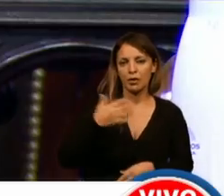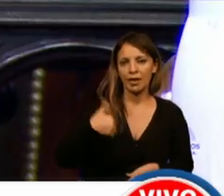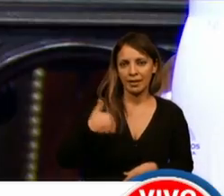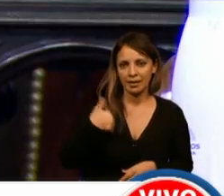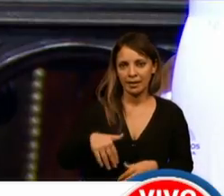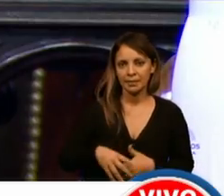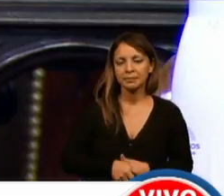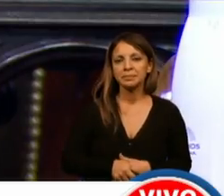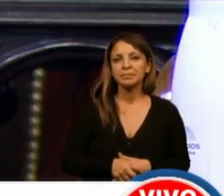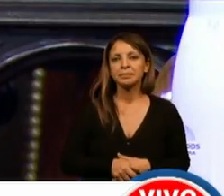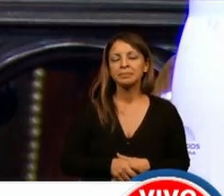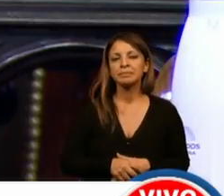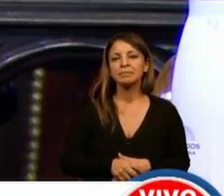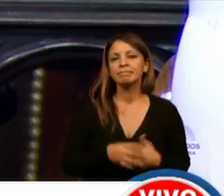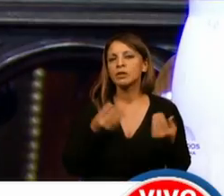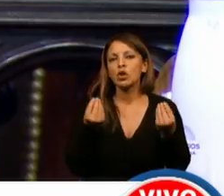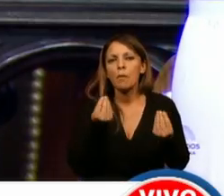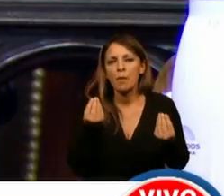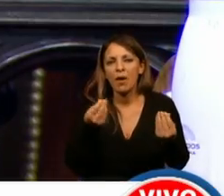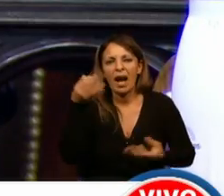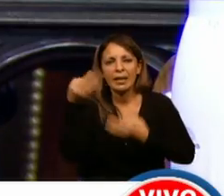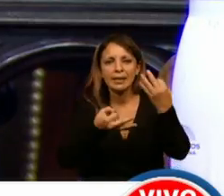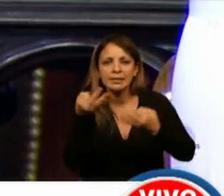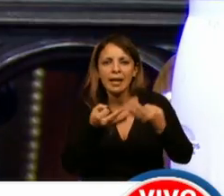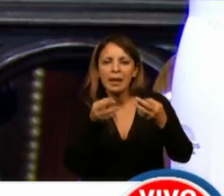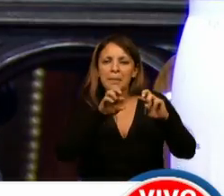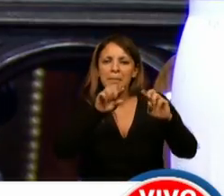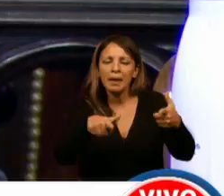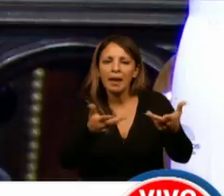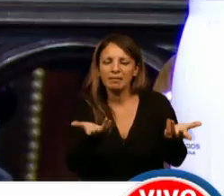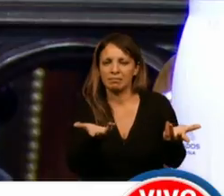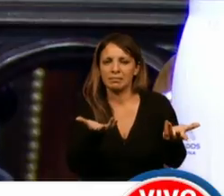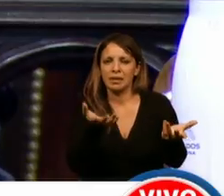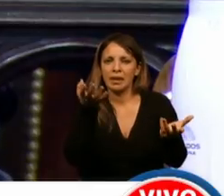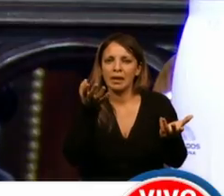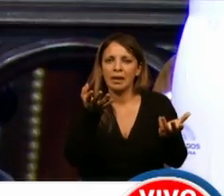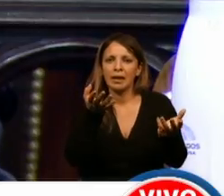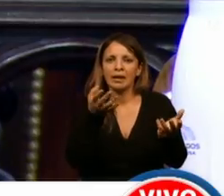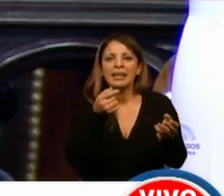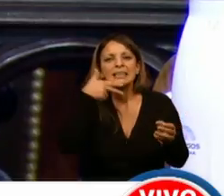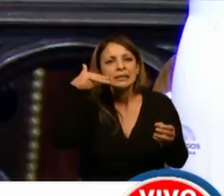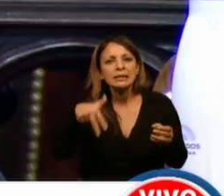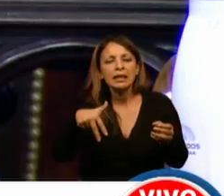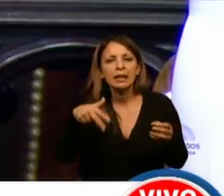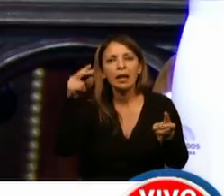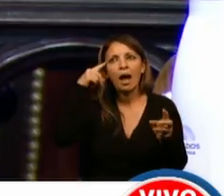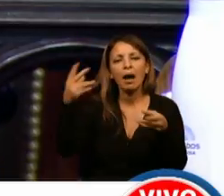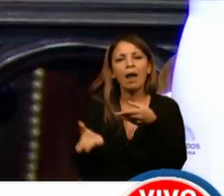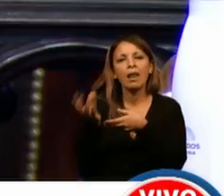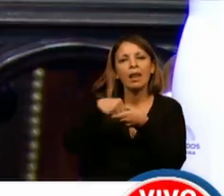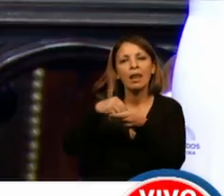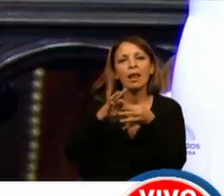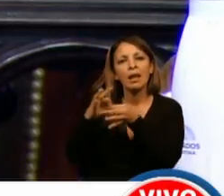es imposible analizar ese plan si no tenemos en cuenta también una mirada del punto de vista fiscal